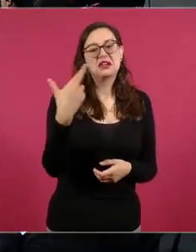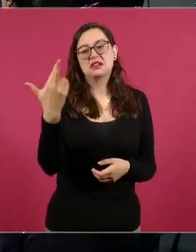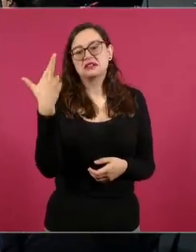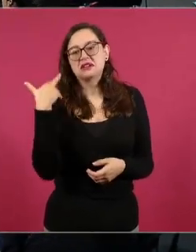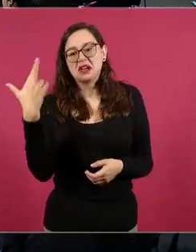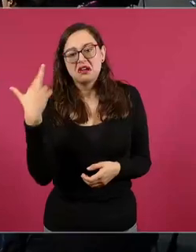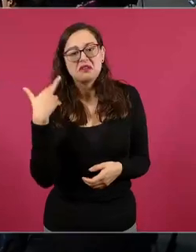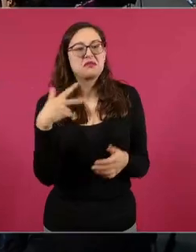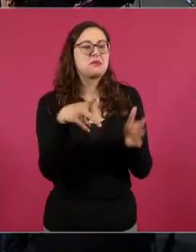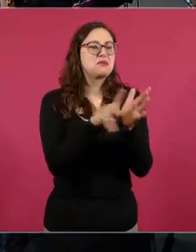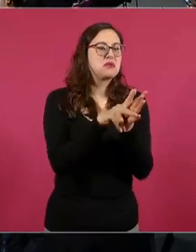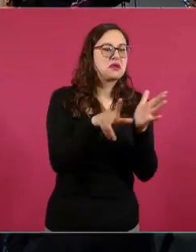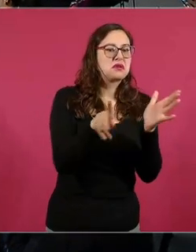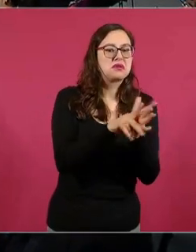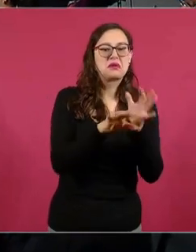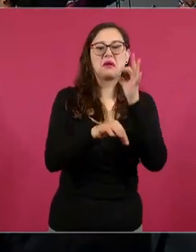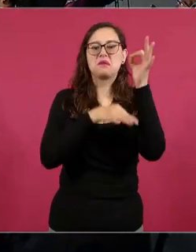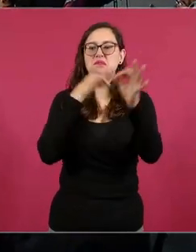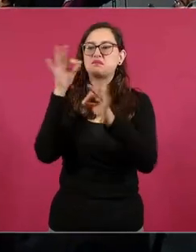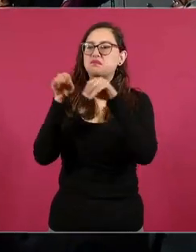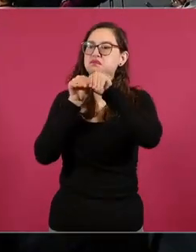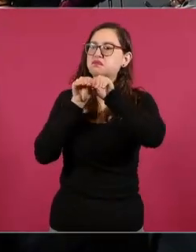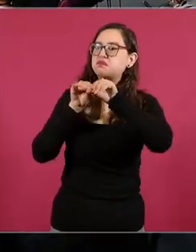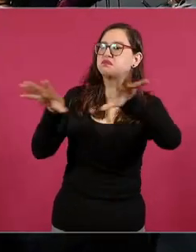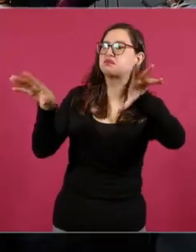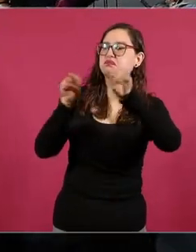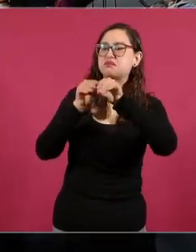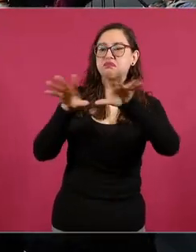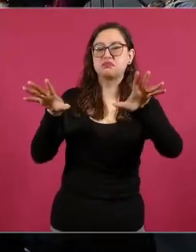país, cumplen con su responsabilidad